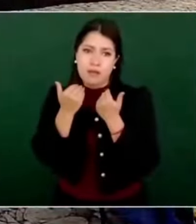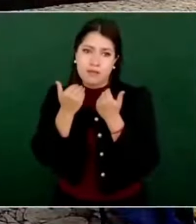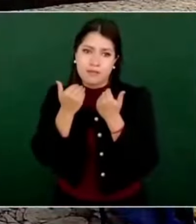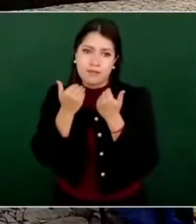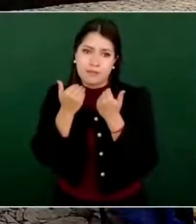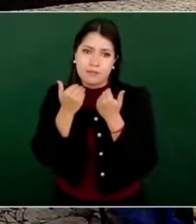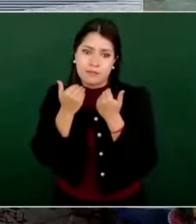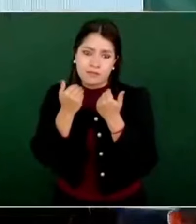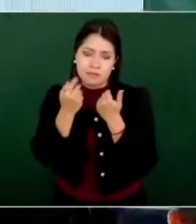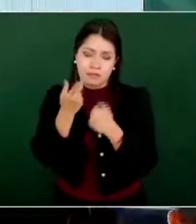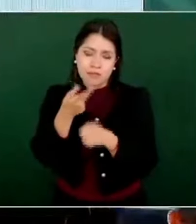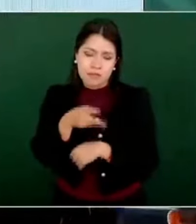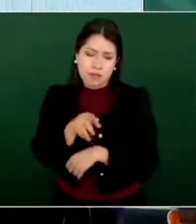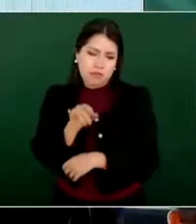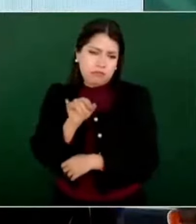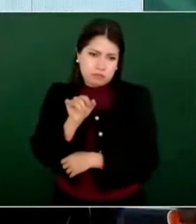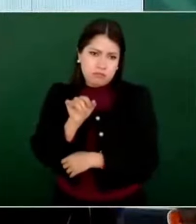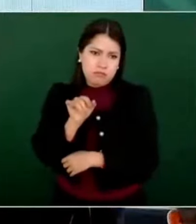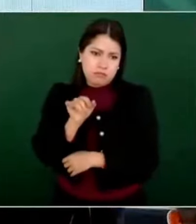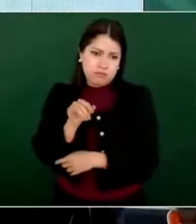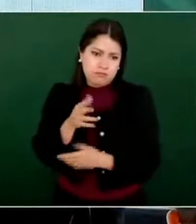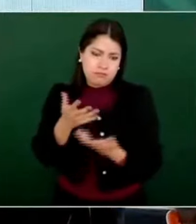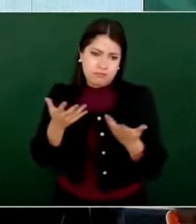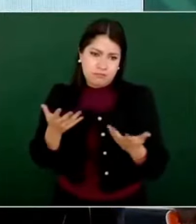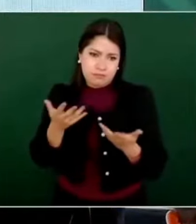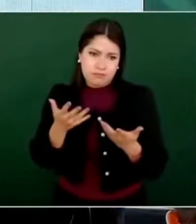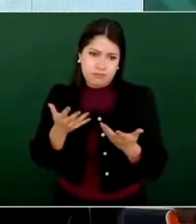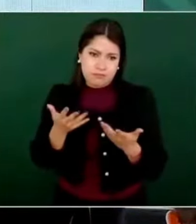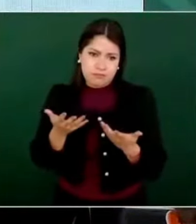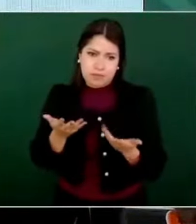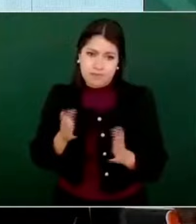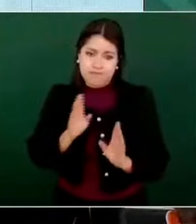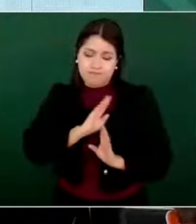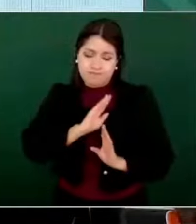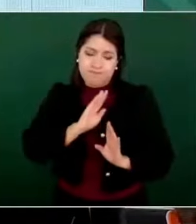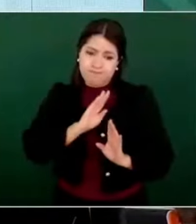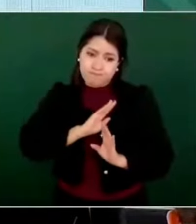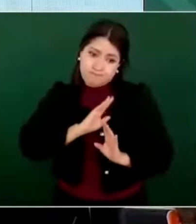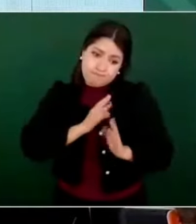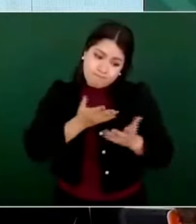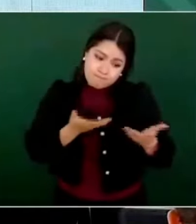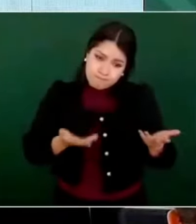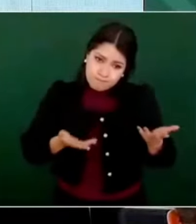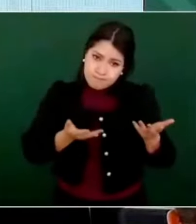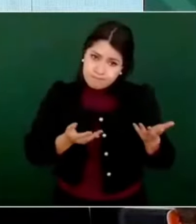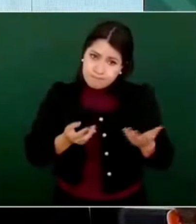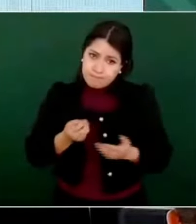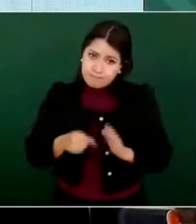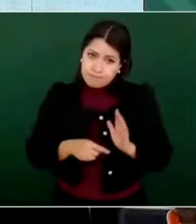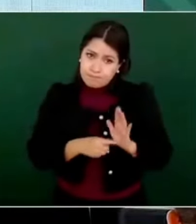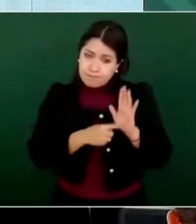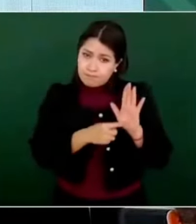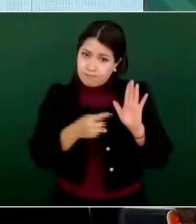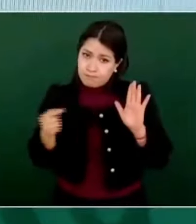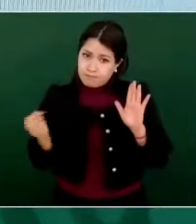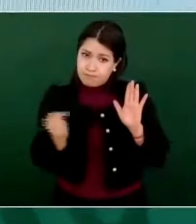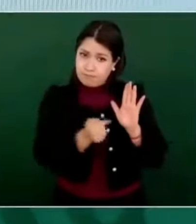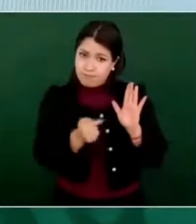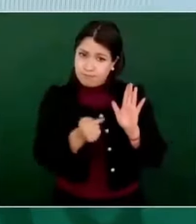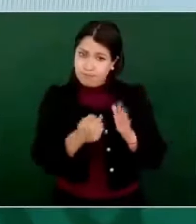pero sí es el ejército Pues aquí está